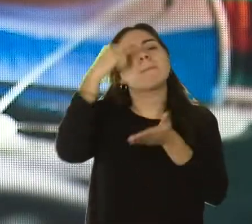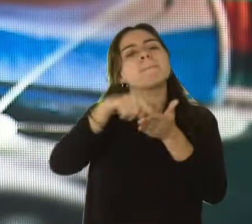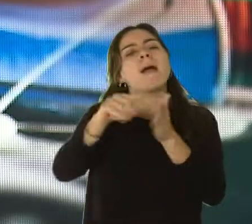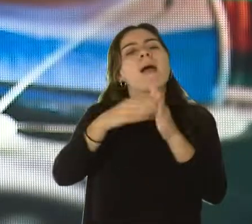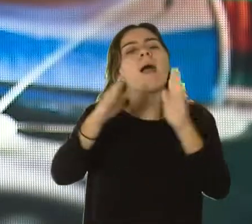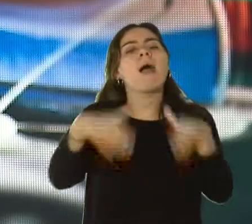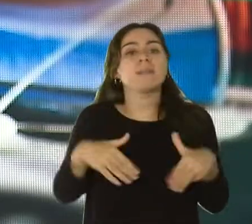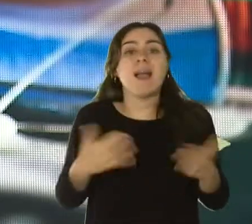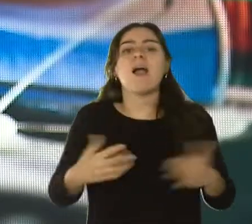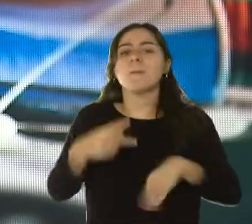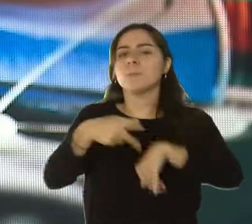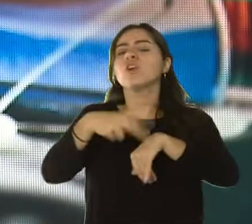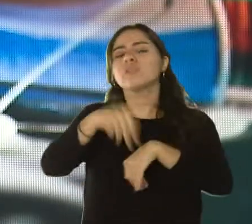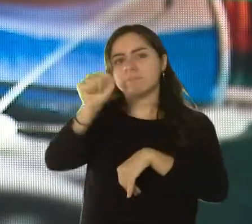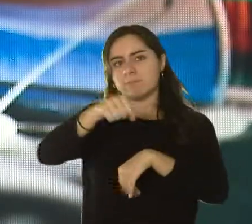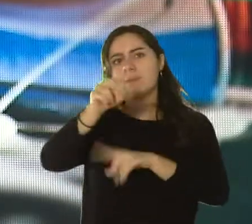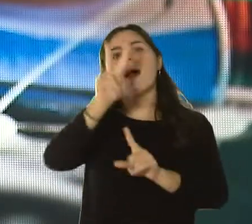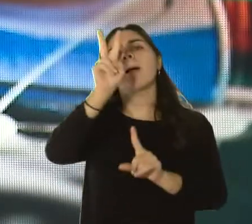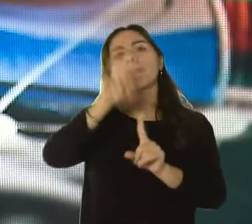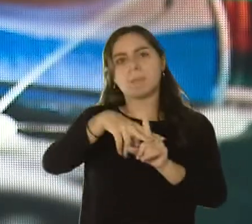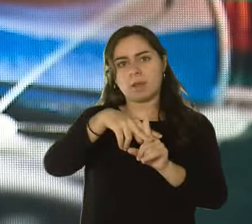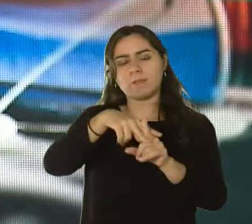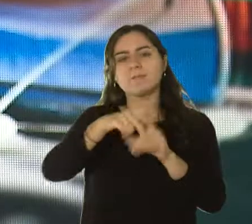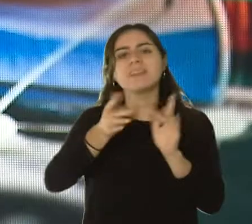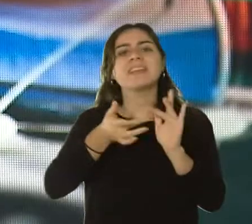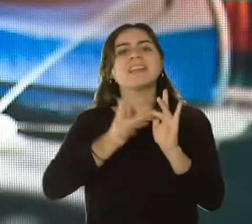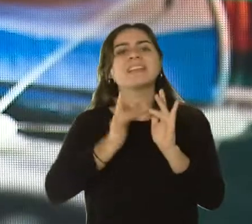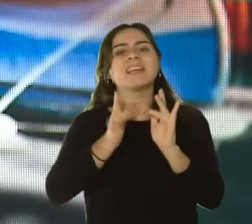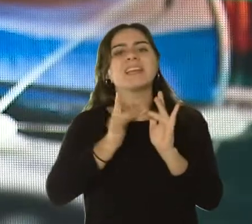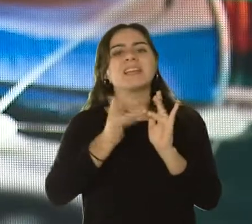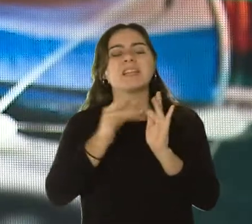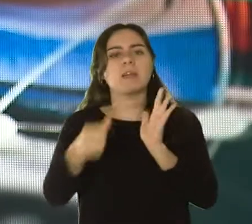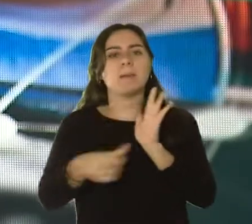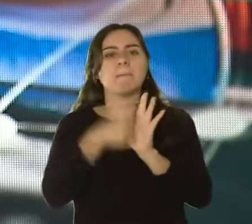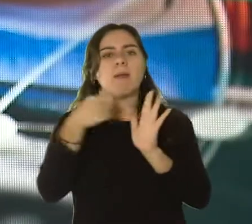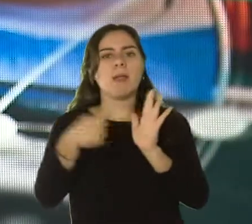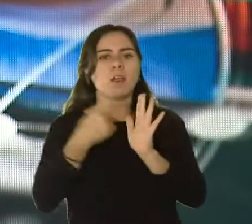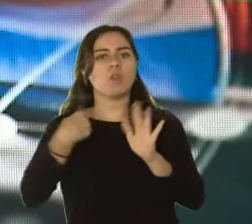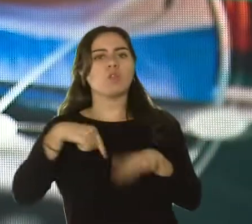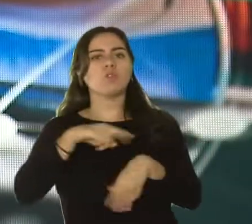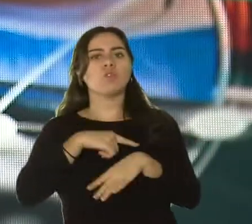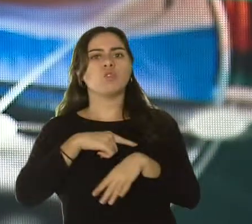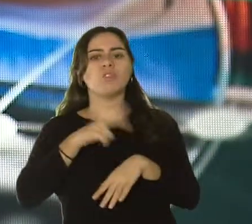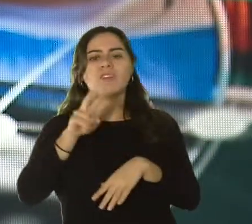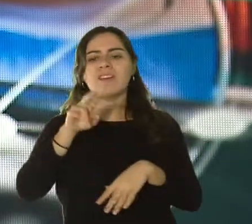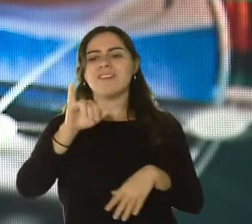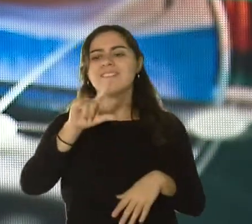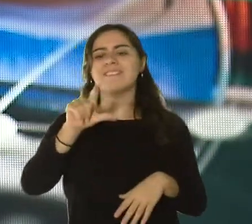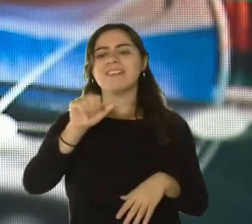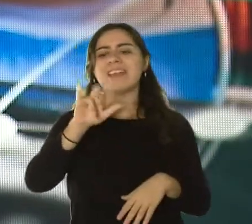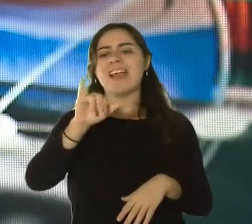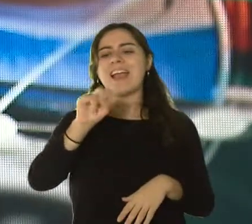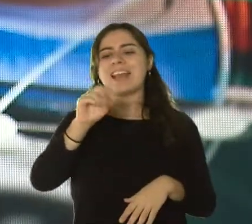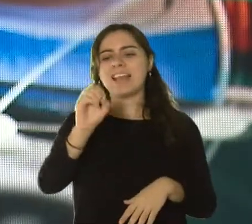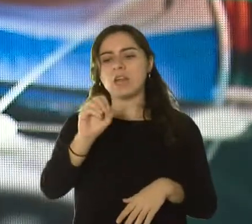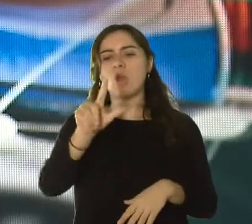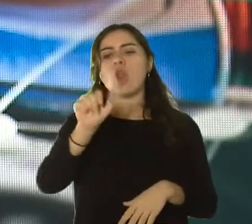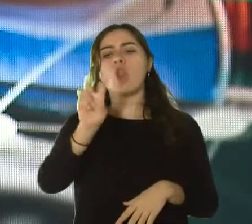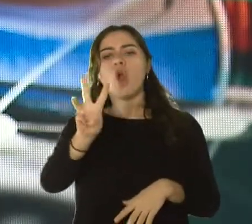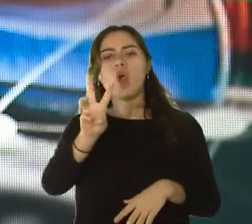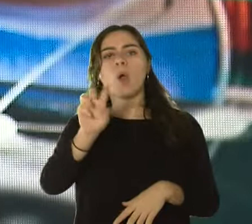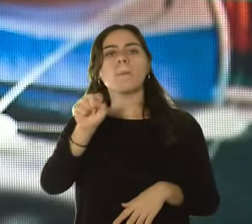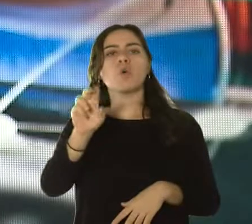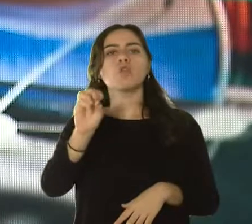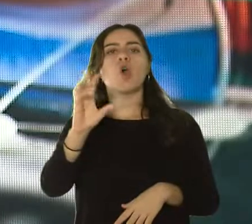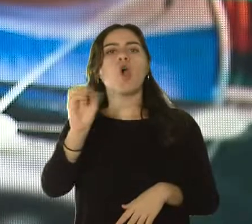hay recursos en las páginas cibernéticas, incluyendo la página cibernética de nosotros en vilarinololaw.com, donde pueden